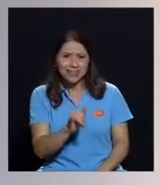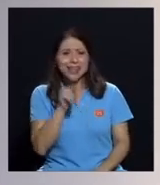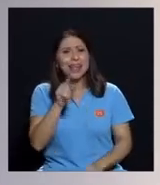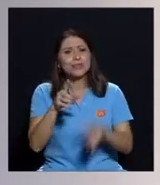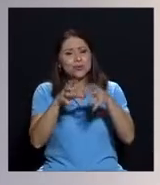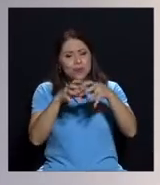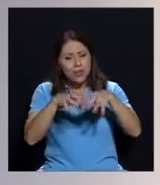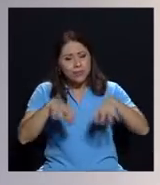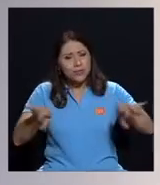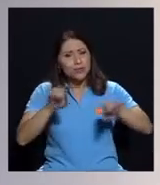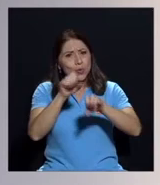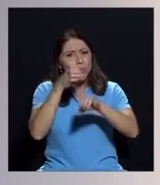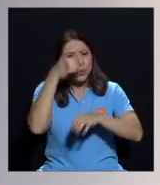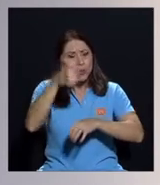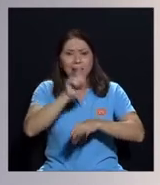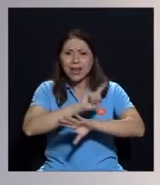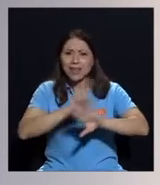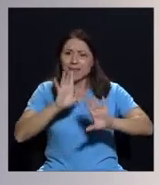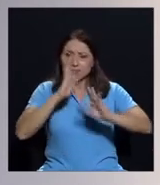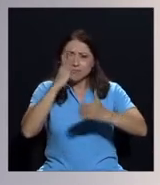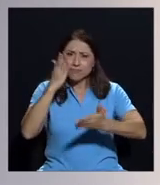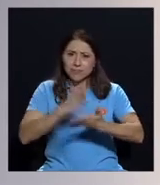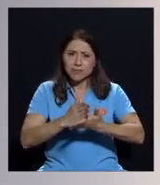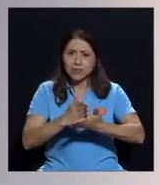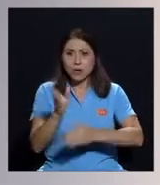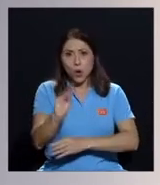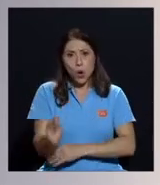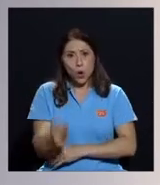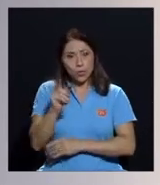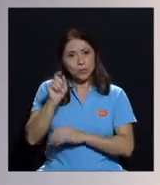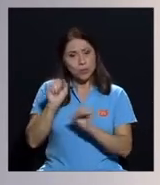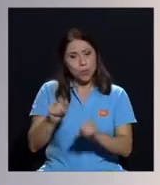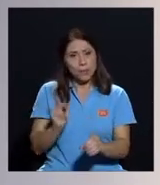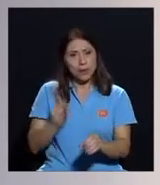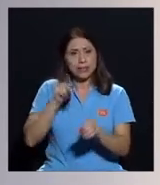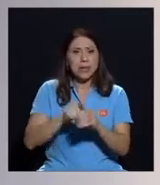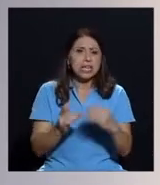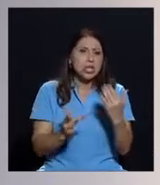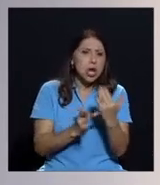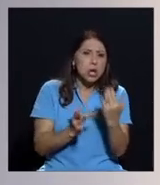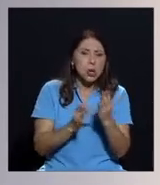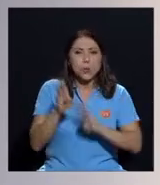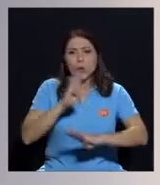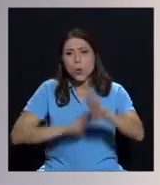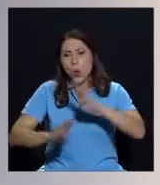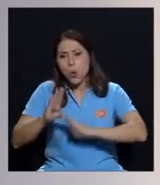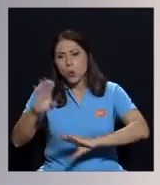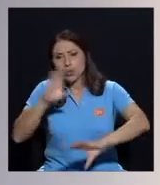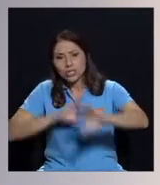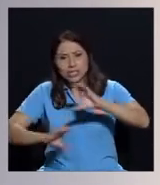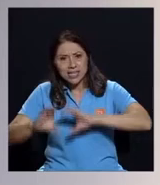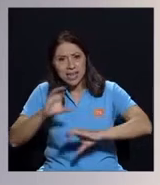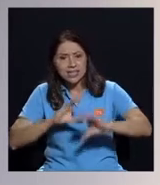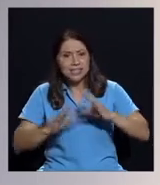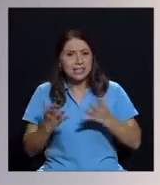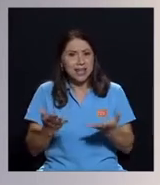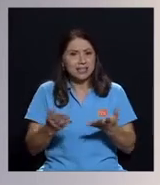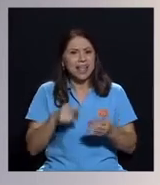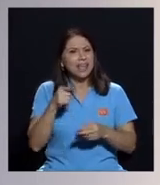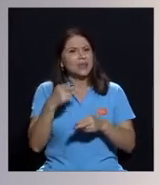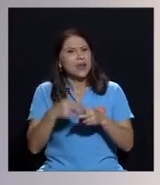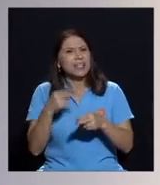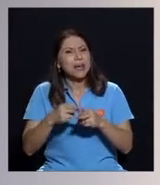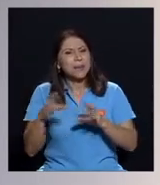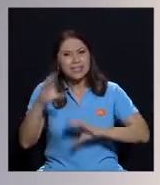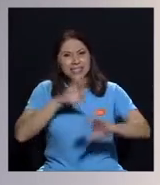que debemos romper y las jóvenes pueden participar en temas de tecnología biología ciencias eso que le llamen